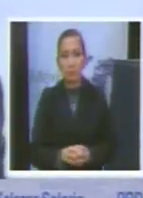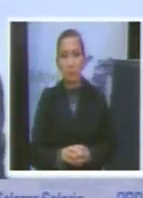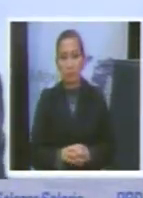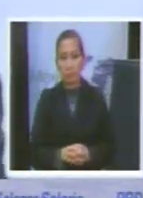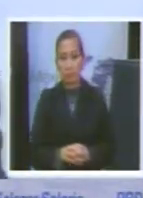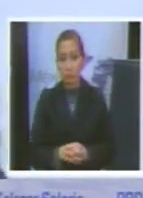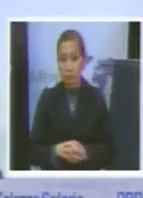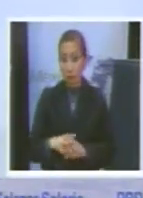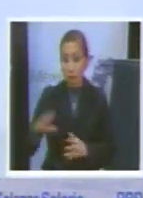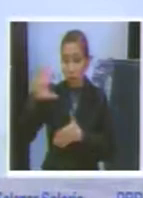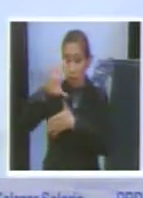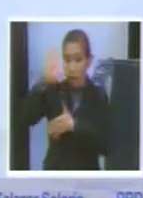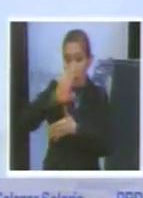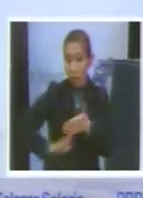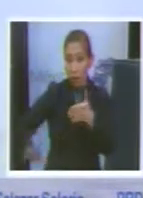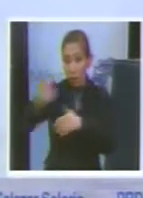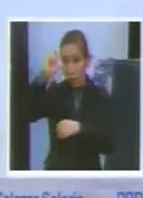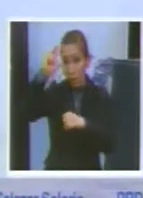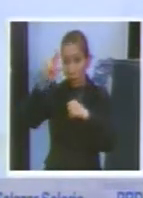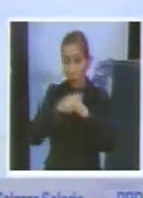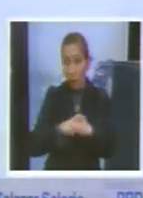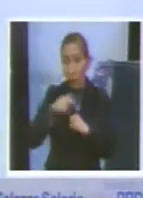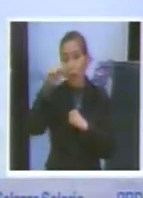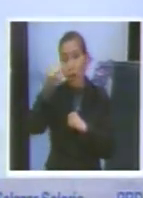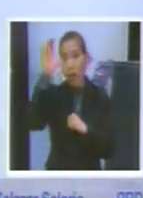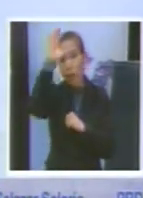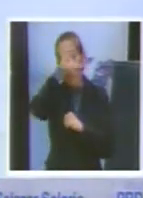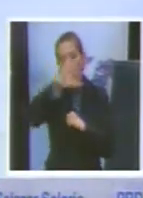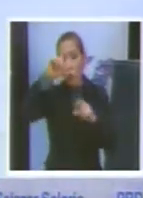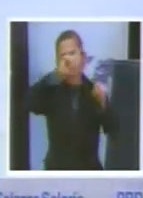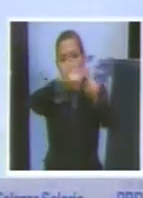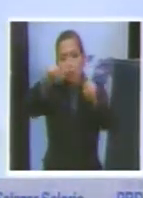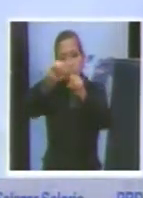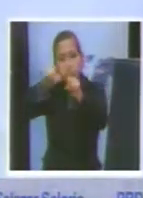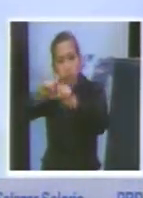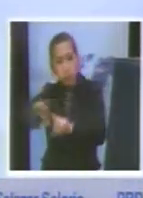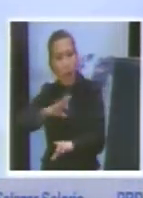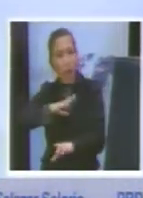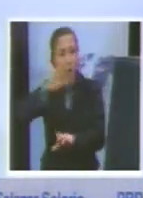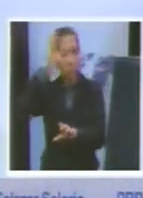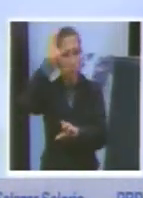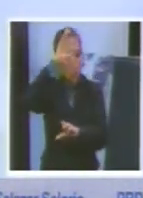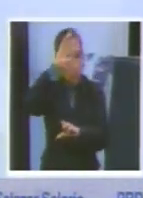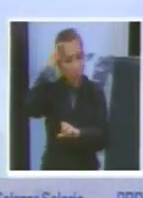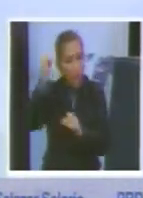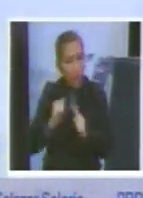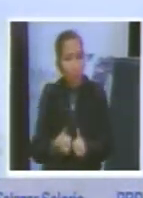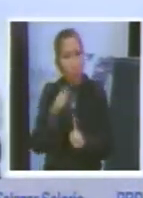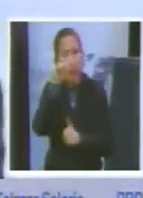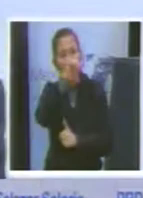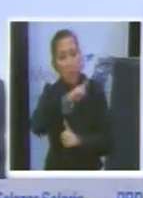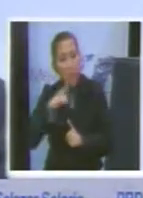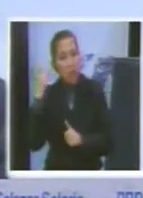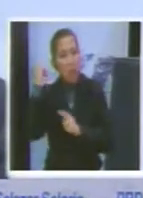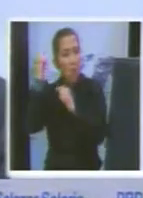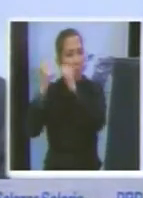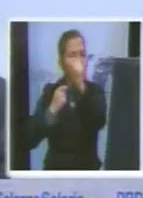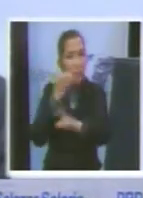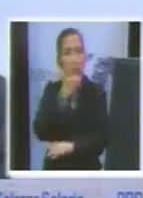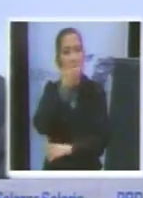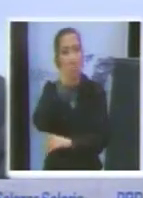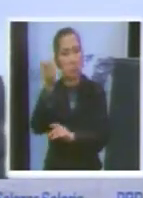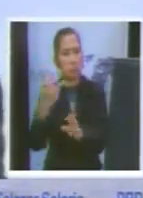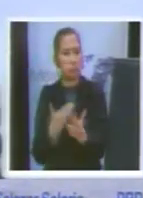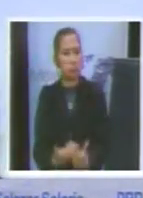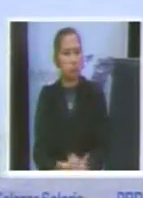continente europeo es sin duda un mosaico multicultural rico en arte, lenguas, tradiciones y costumbres, que